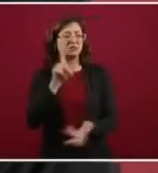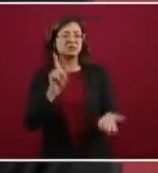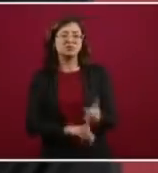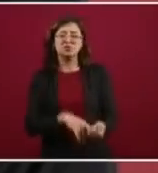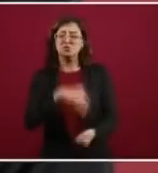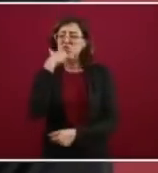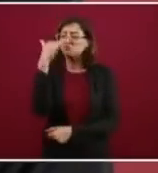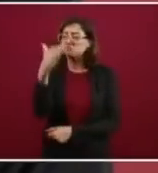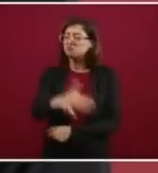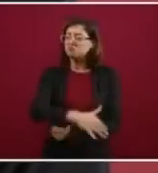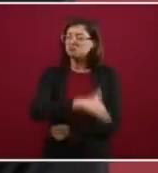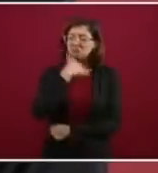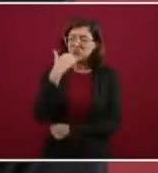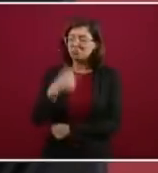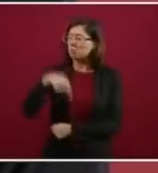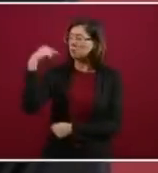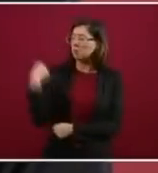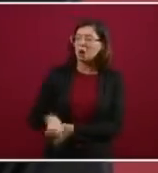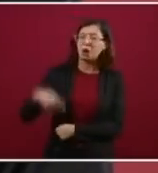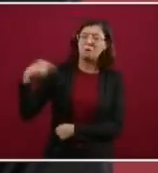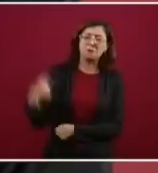Se siguieron haciendo negocios.